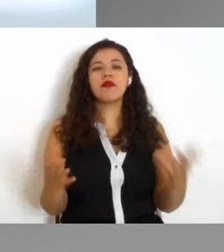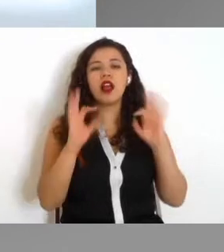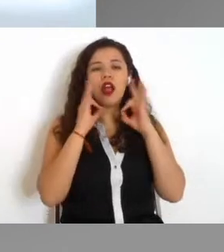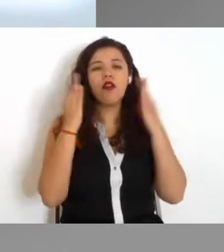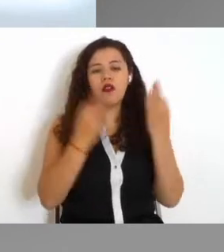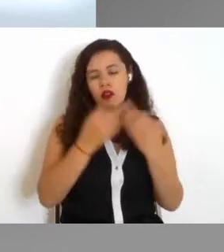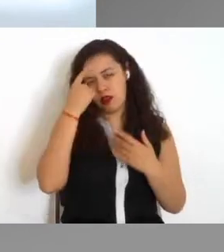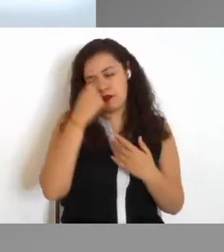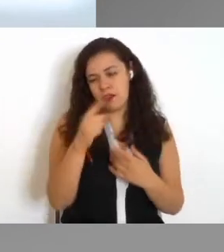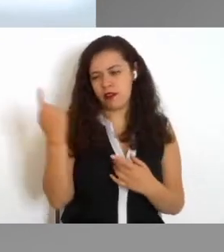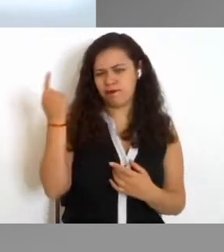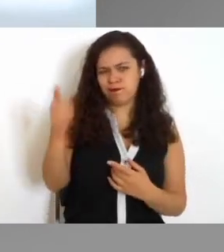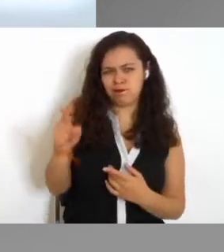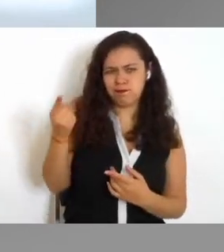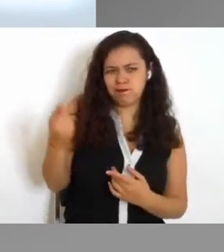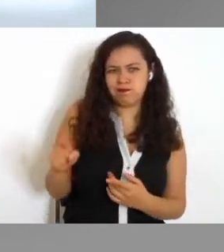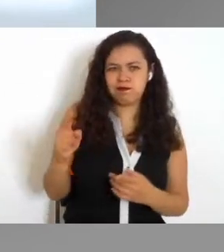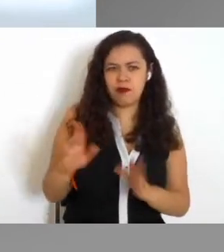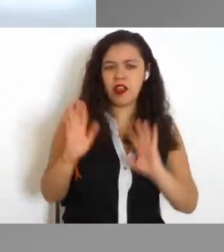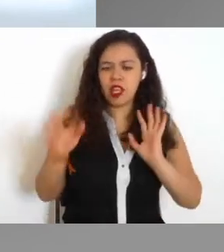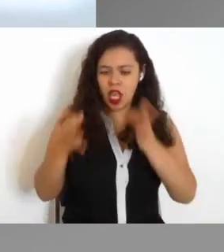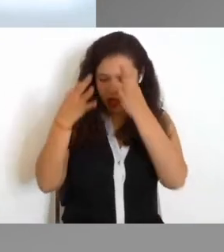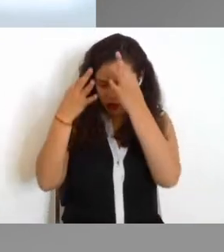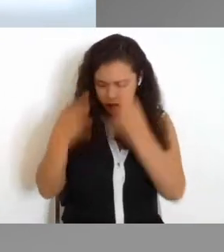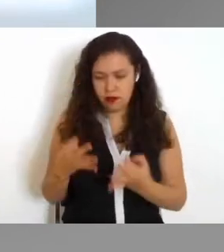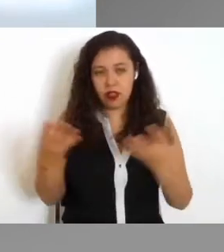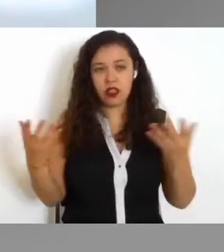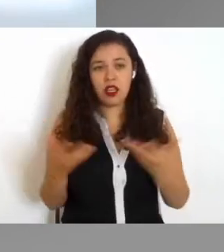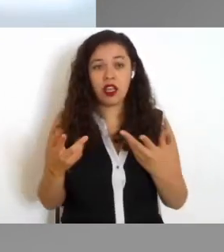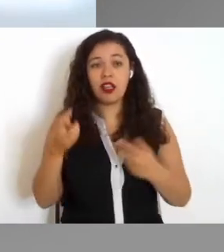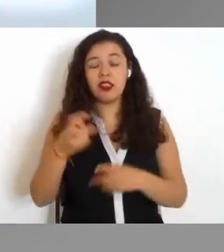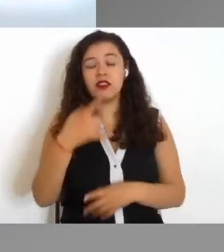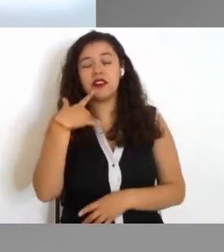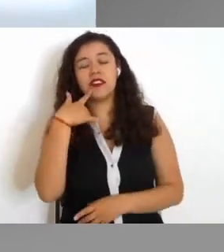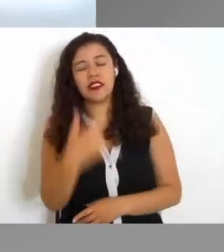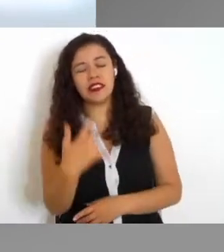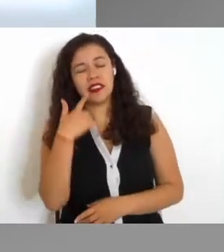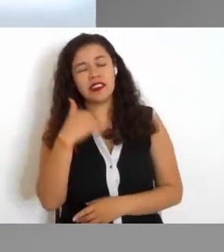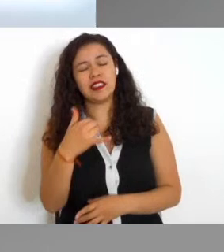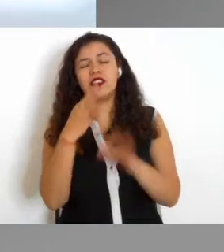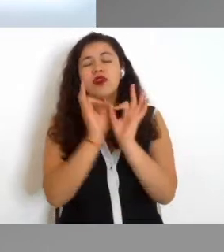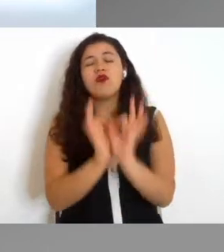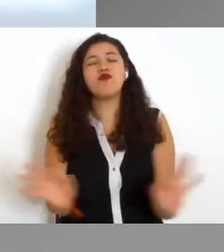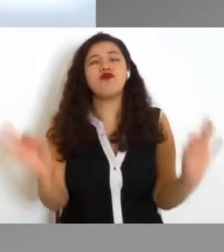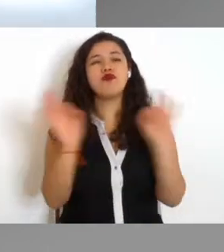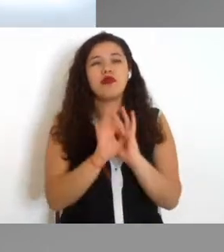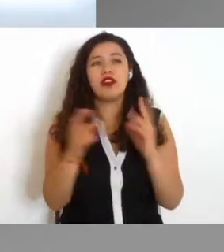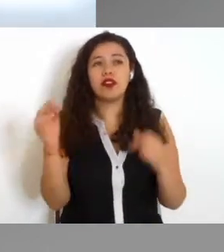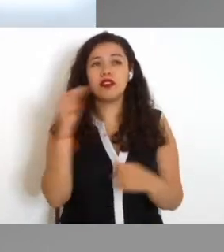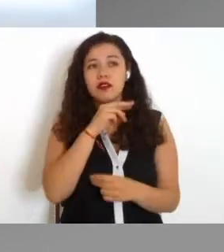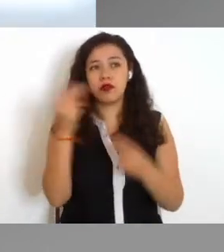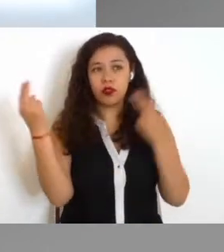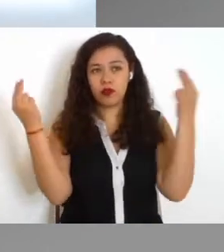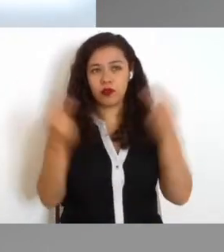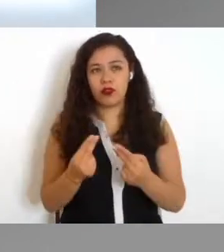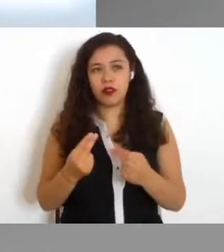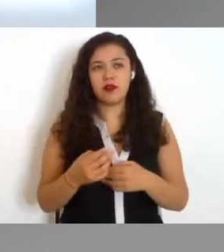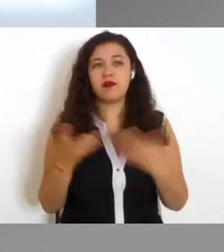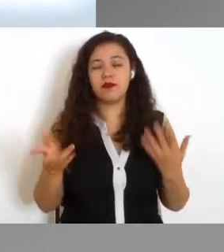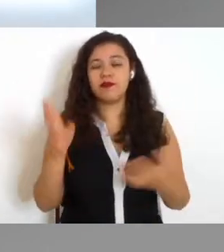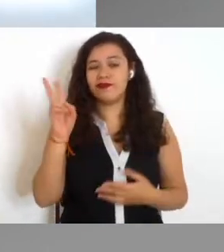dicho mandato se cristalice en la realidad es un reto imprescindible e inmediato.